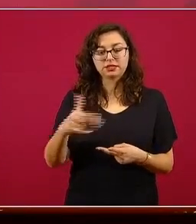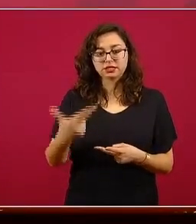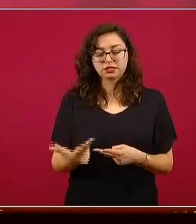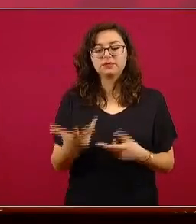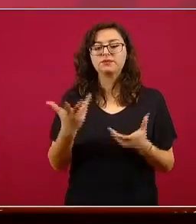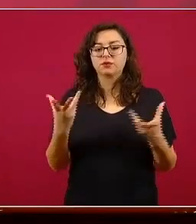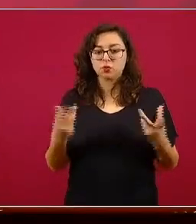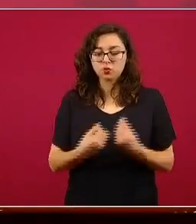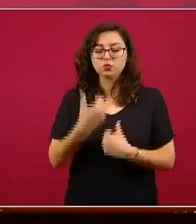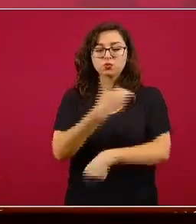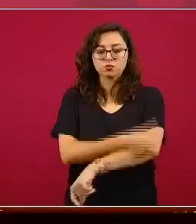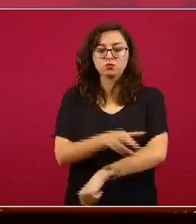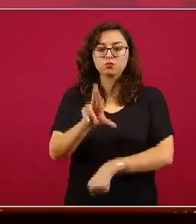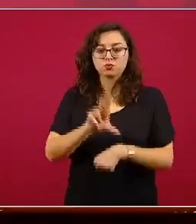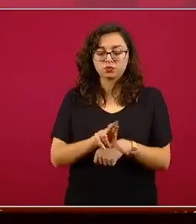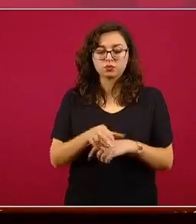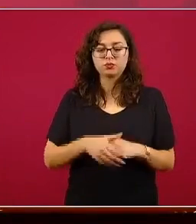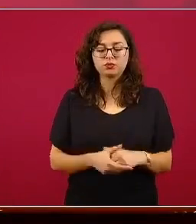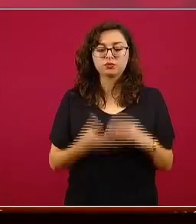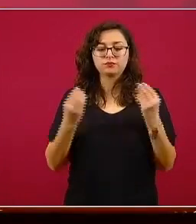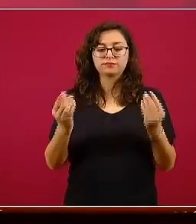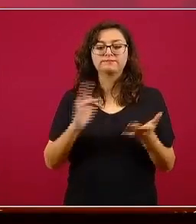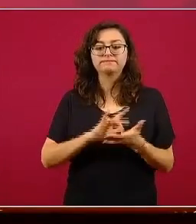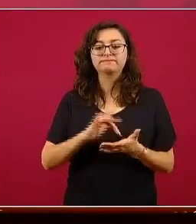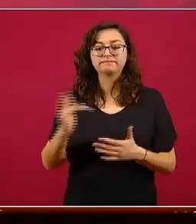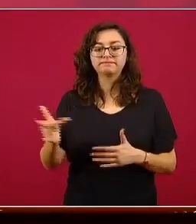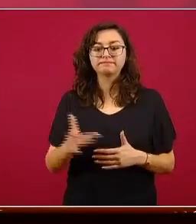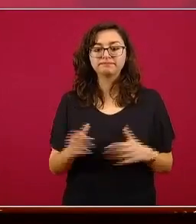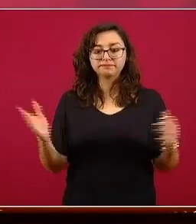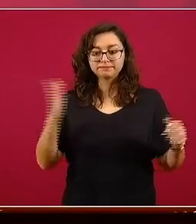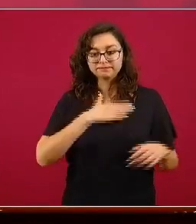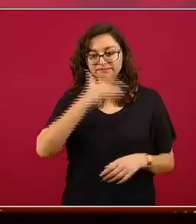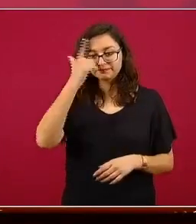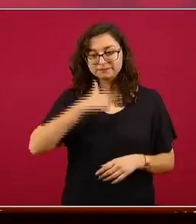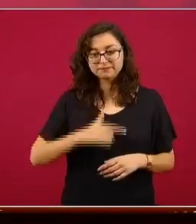coordinando todo este operativo. Muchas